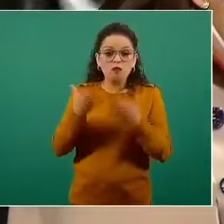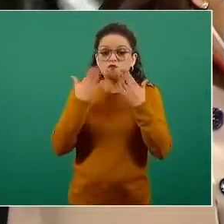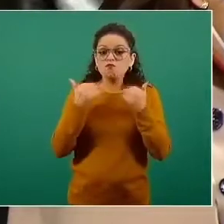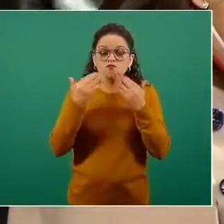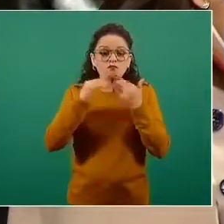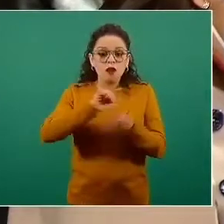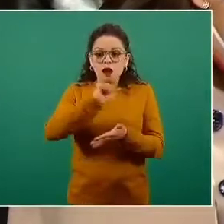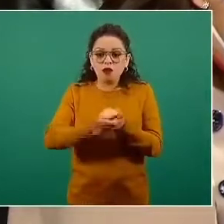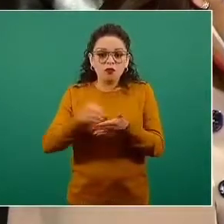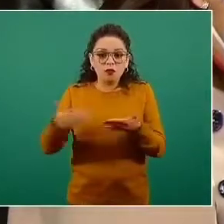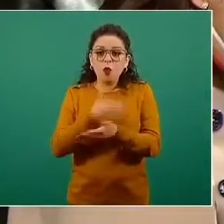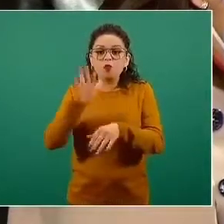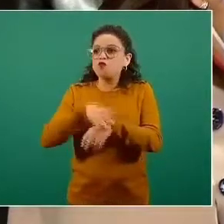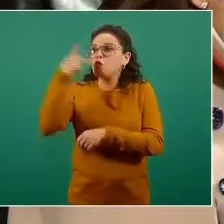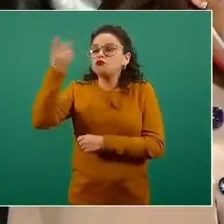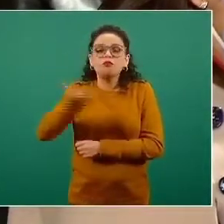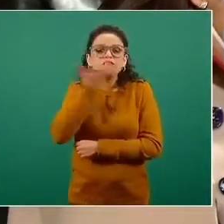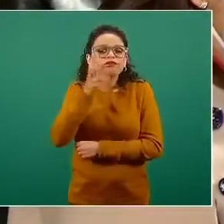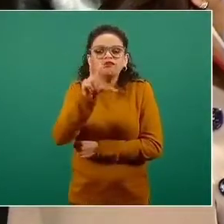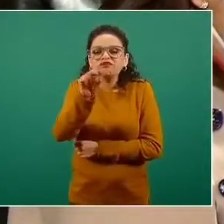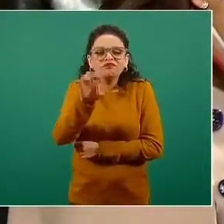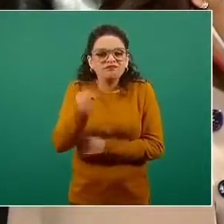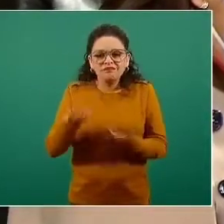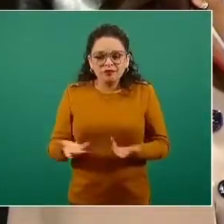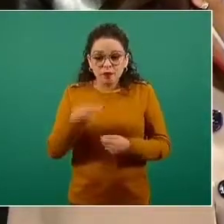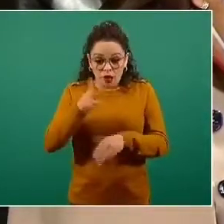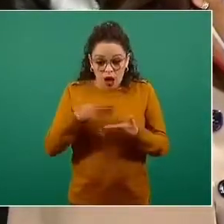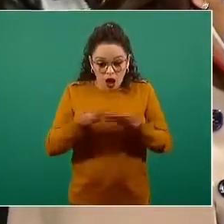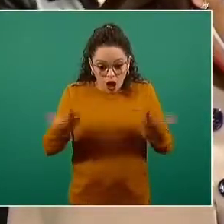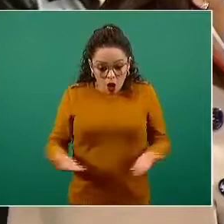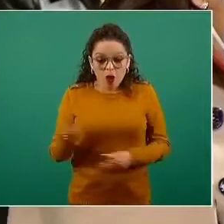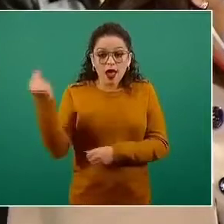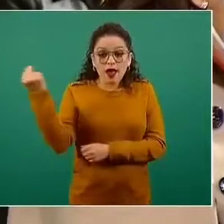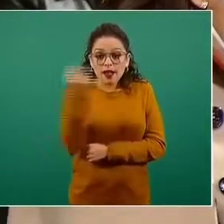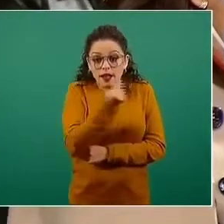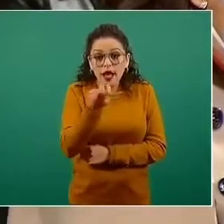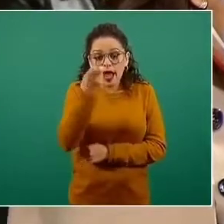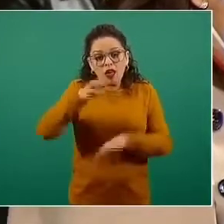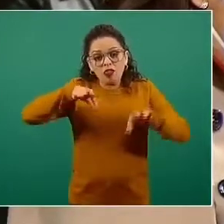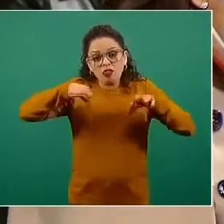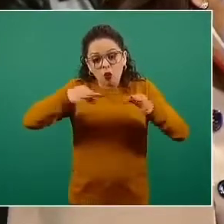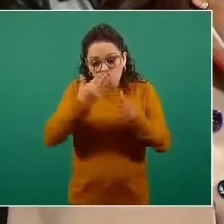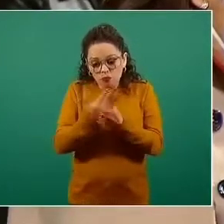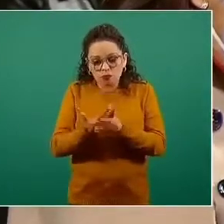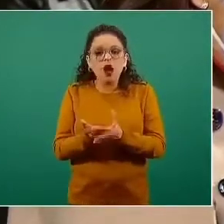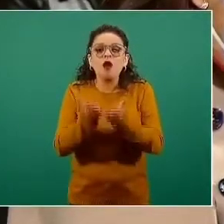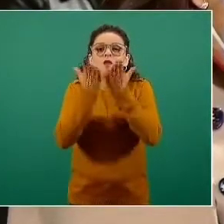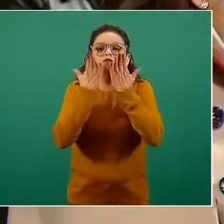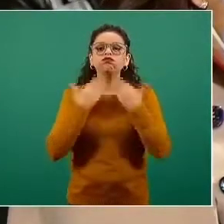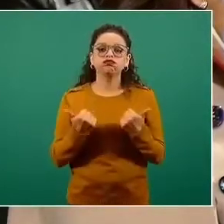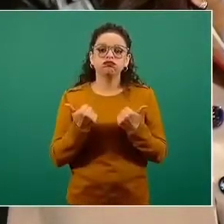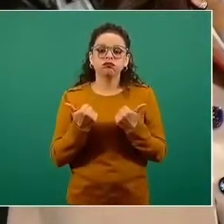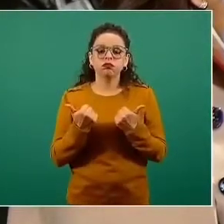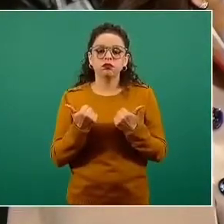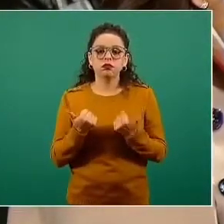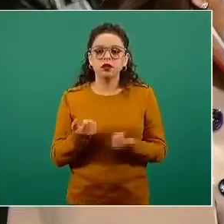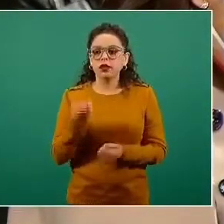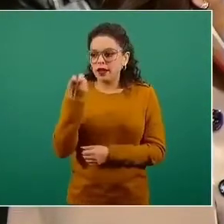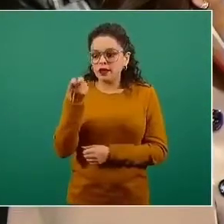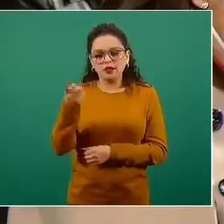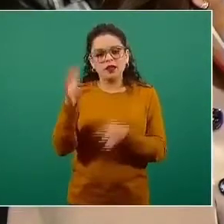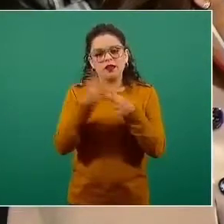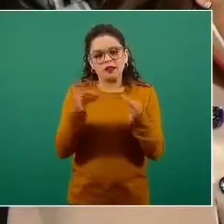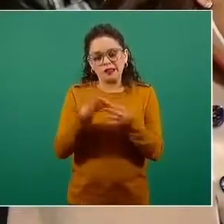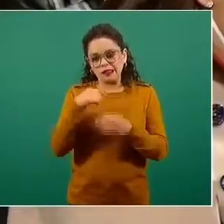acostumbraba a eso, y que ahora cuando ya requieren contar con estos documentos, pues no los tienen. Entonces ellos manifiestan